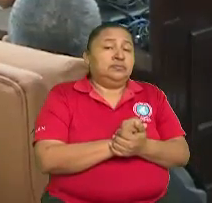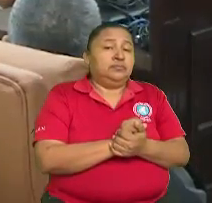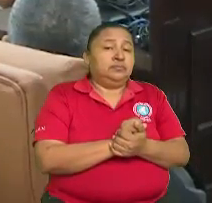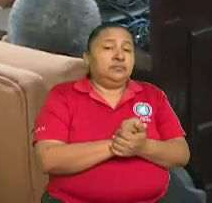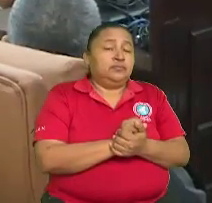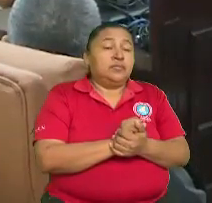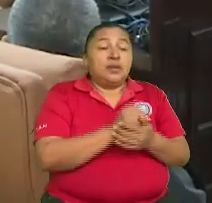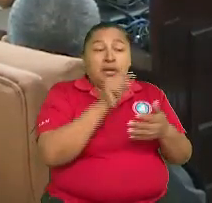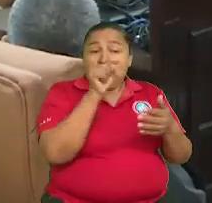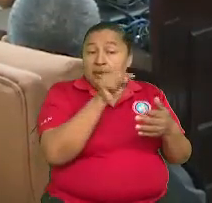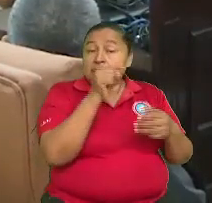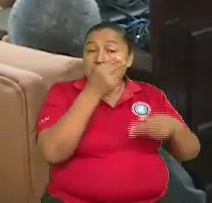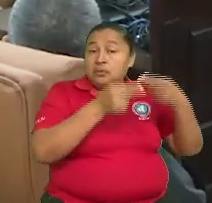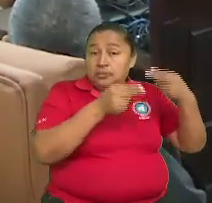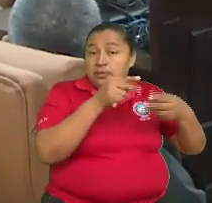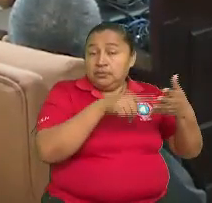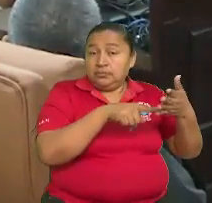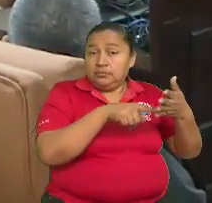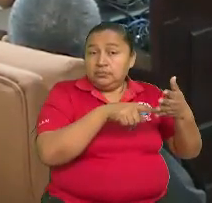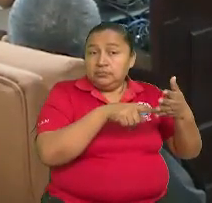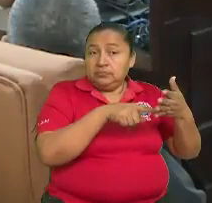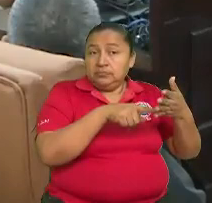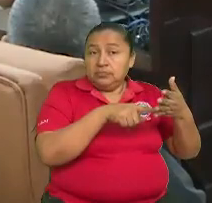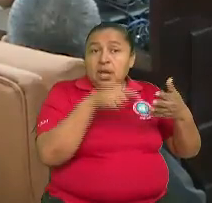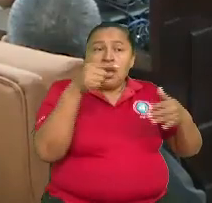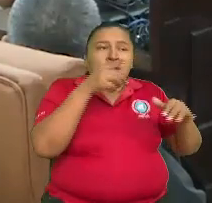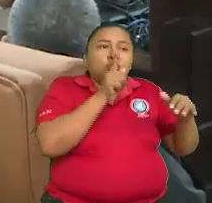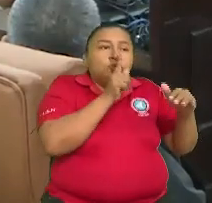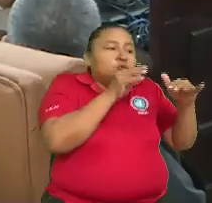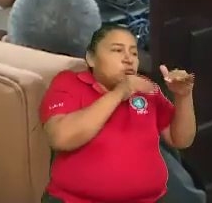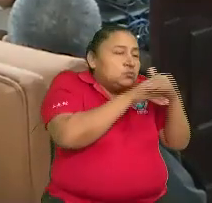Estas cifras no son secreto de Estado.